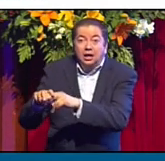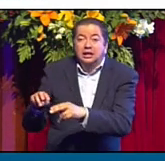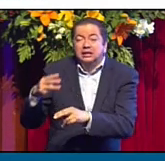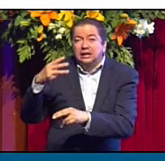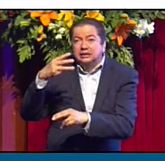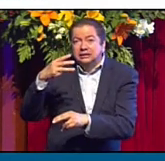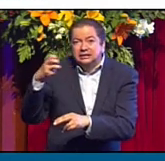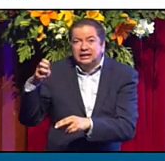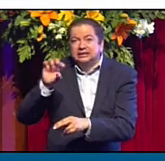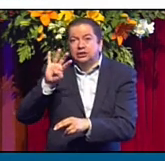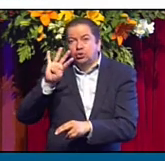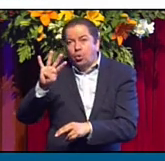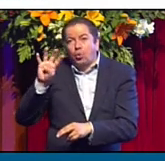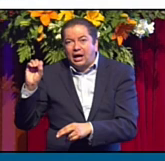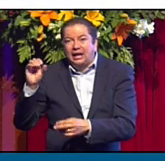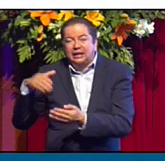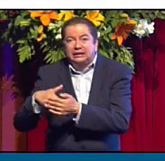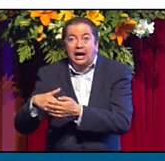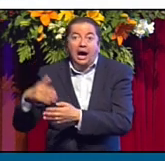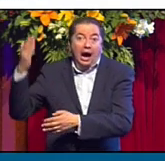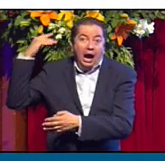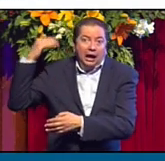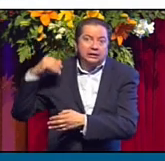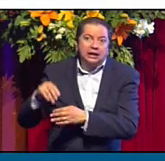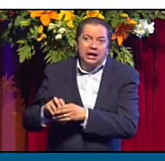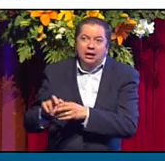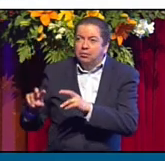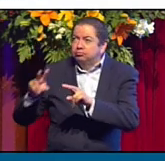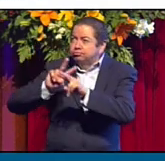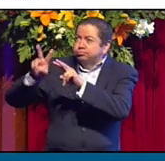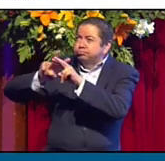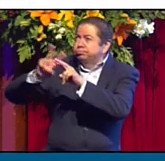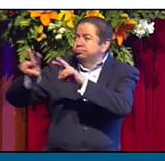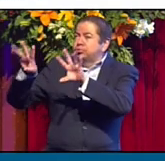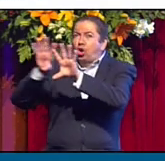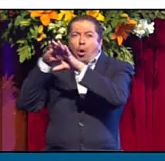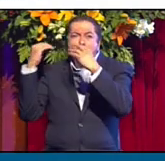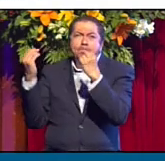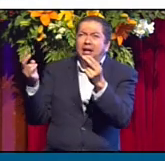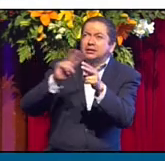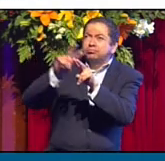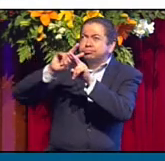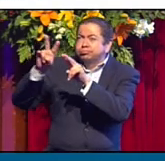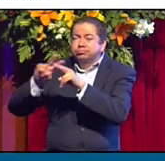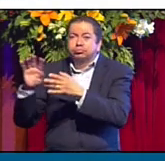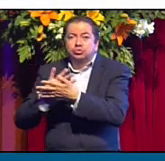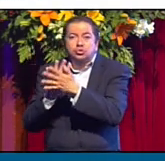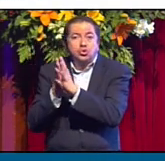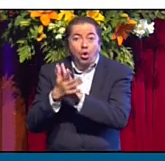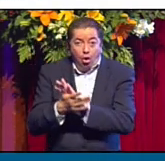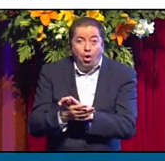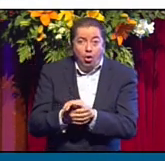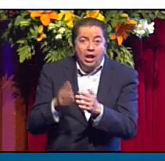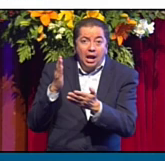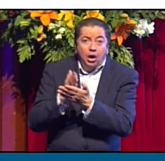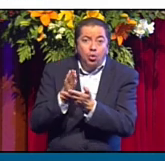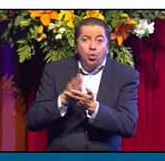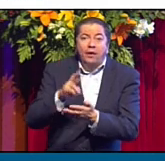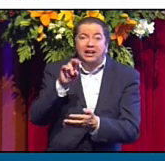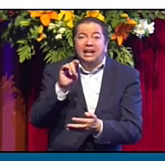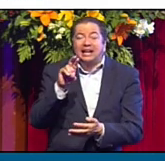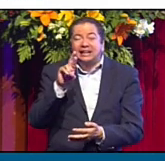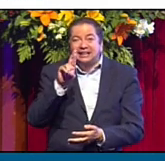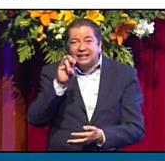de 340 millones de pesos algunos años atrás, una remodelación completa que se le hizo efectivamente a nuestra escuela de